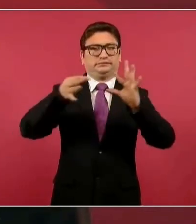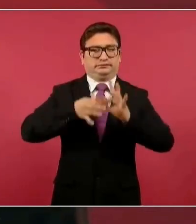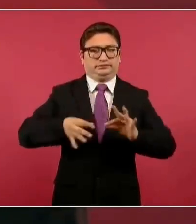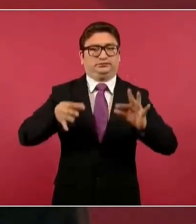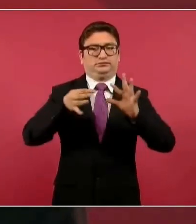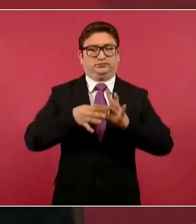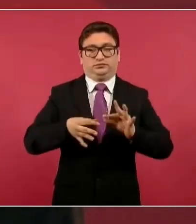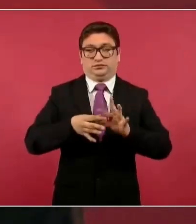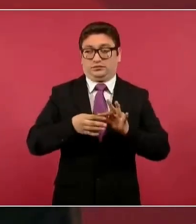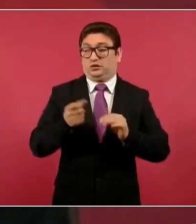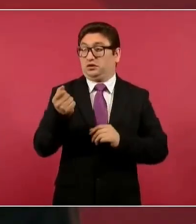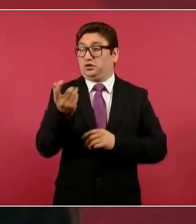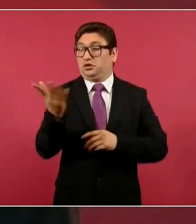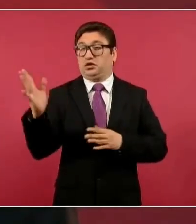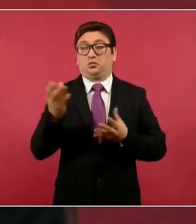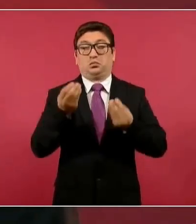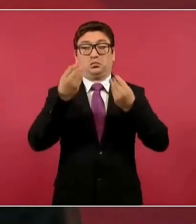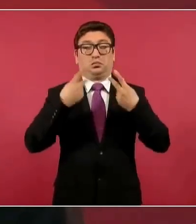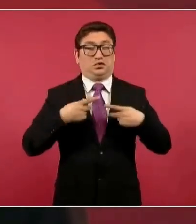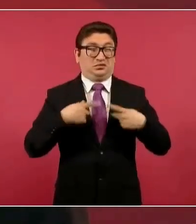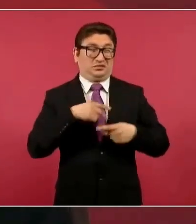y eso les molesta a muchos,